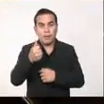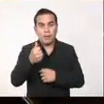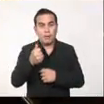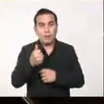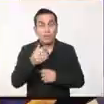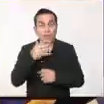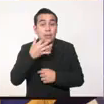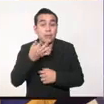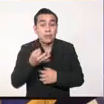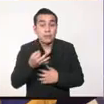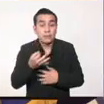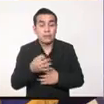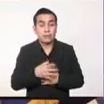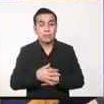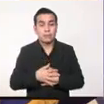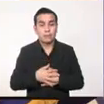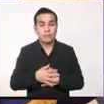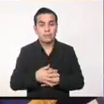en un horno.